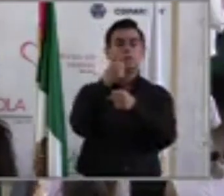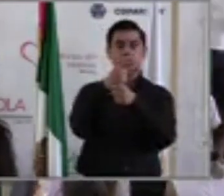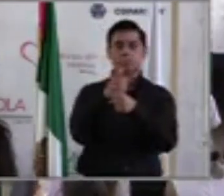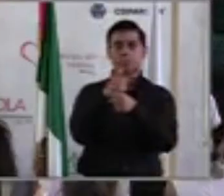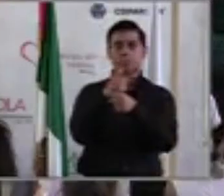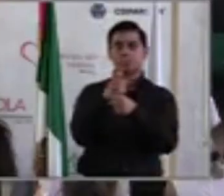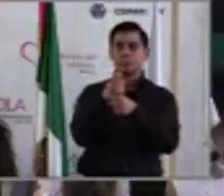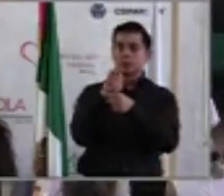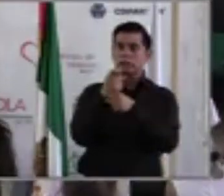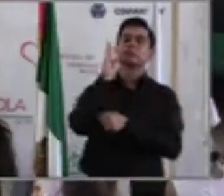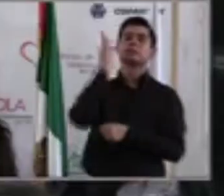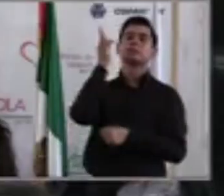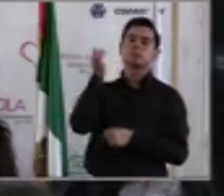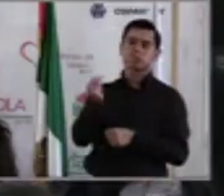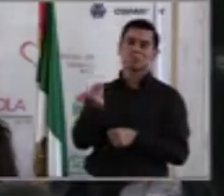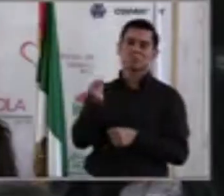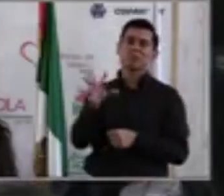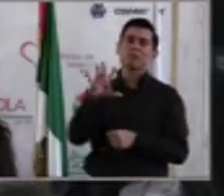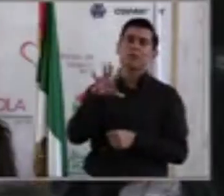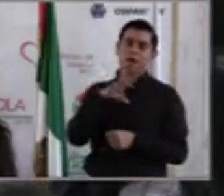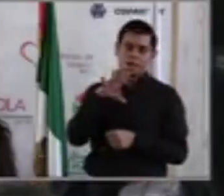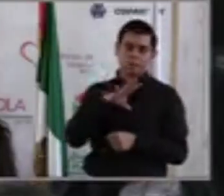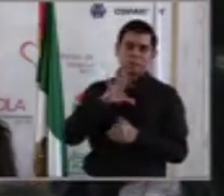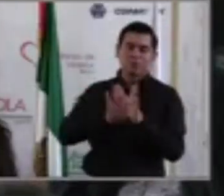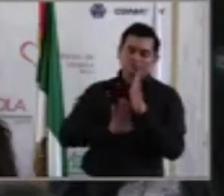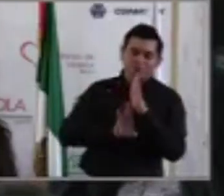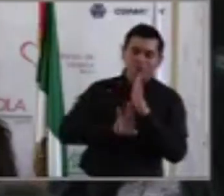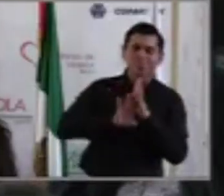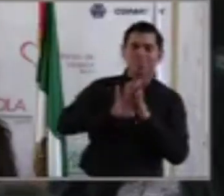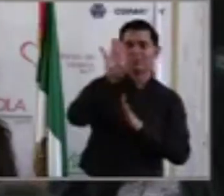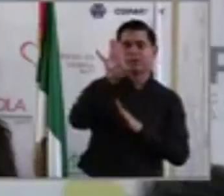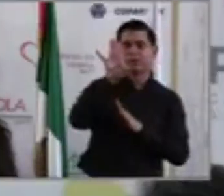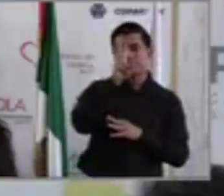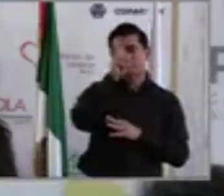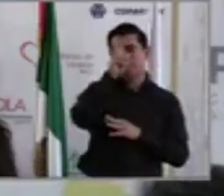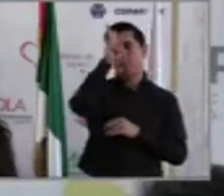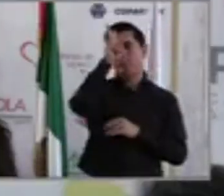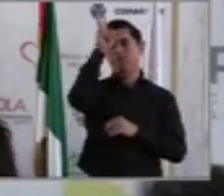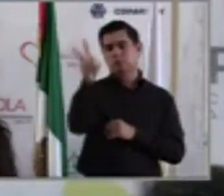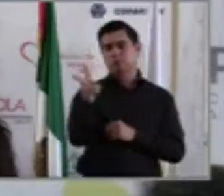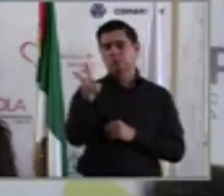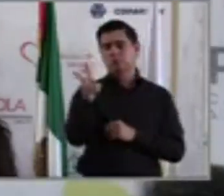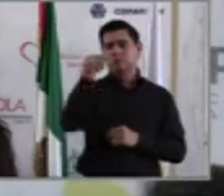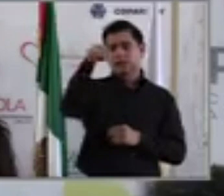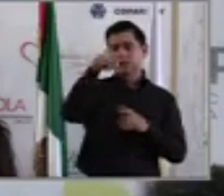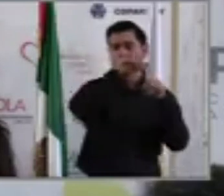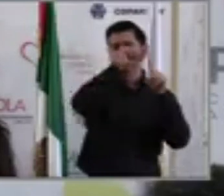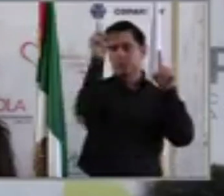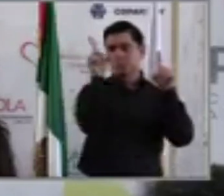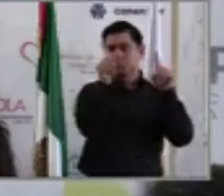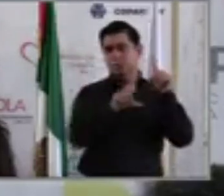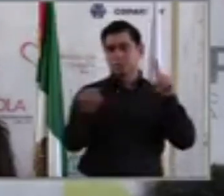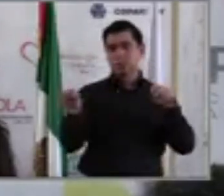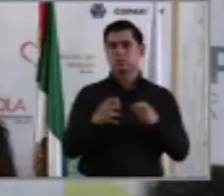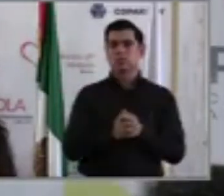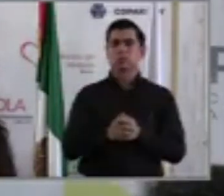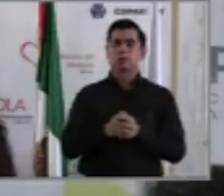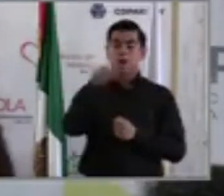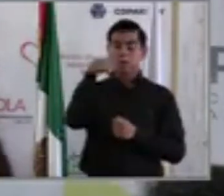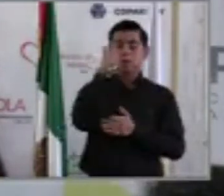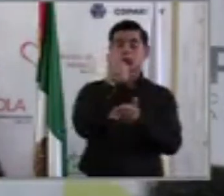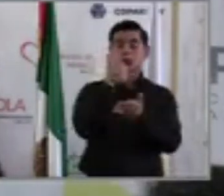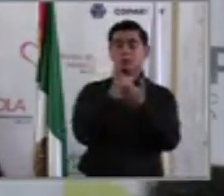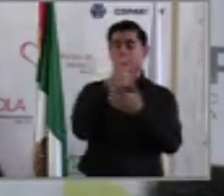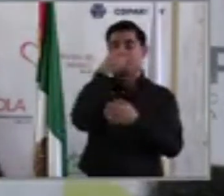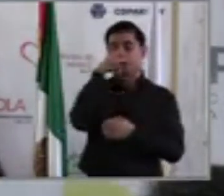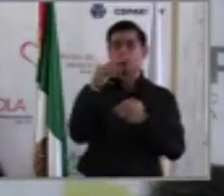reconocer que hay un incremento en la violencia, no solamente en este país, sino en esta ciudad.